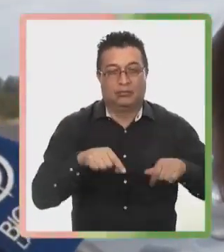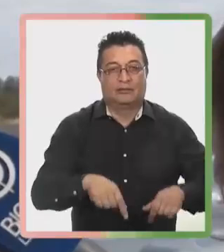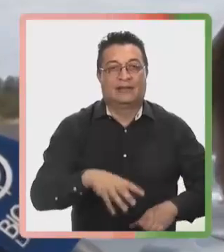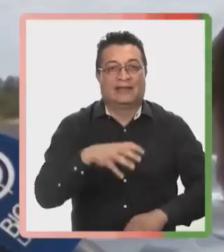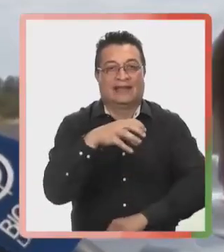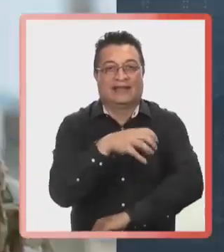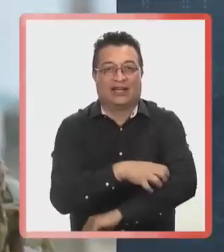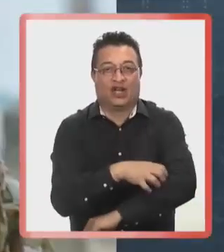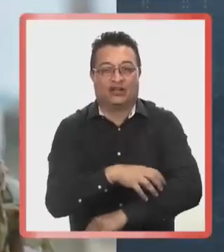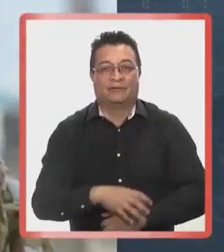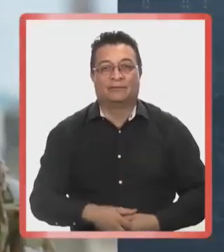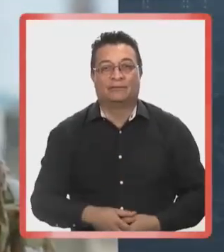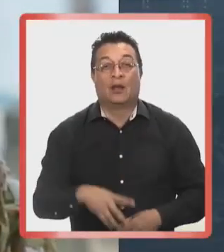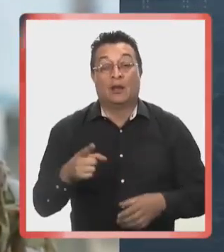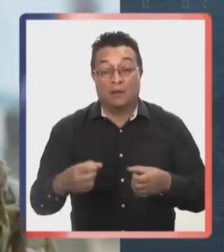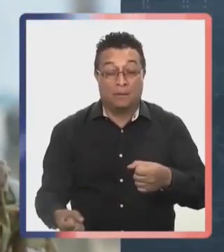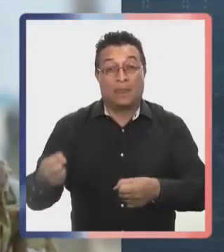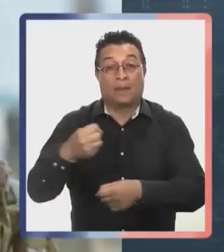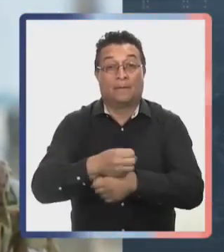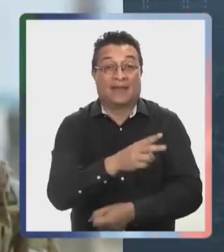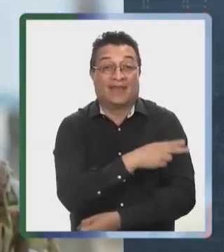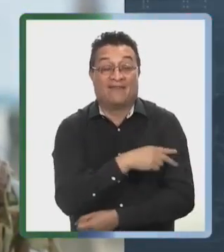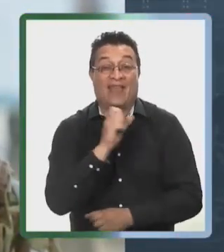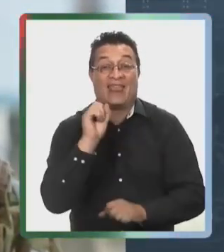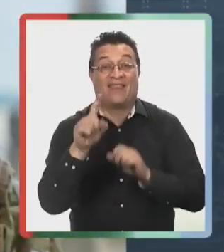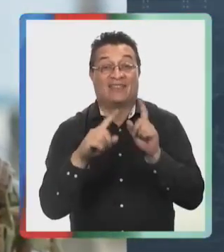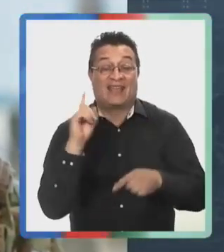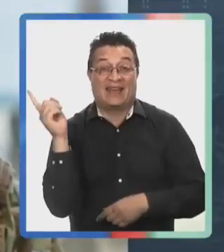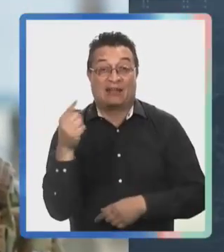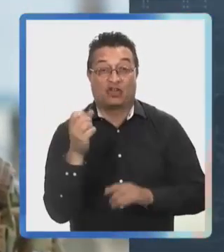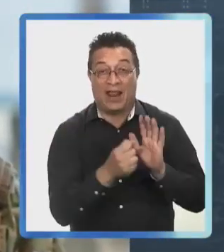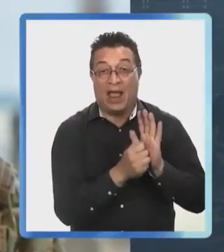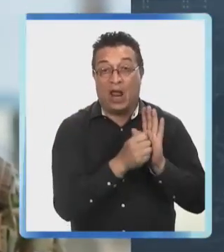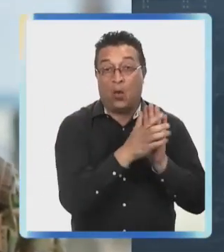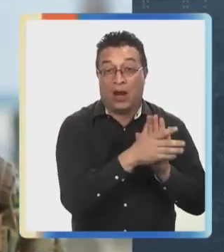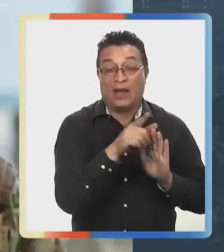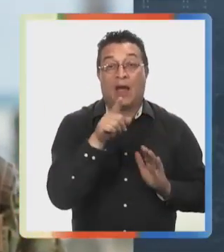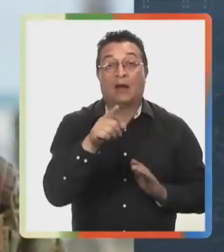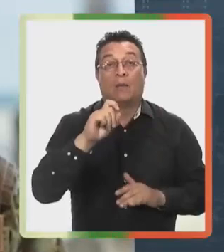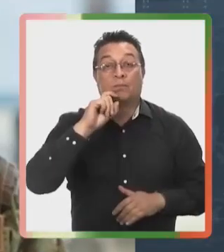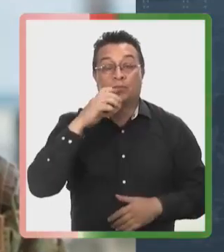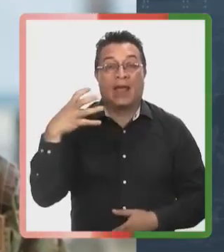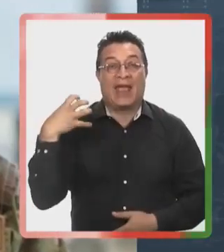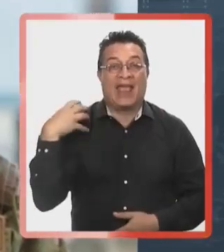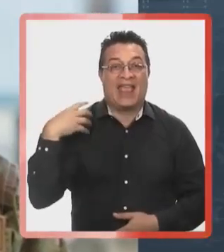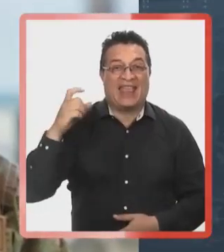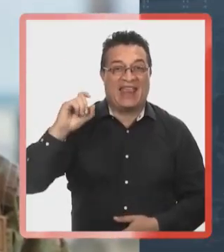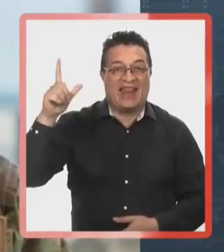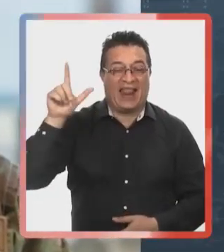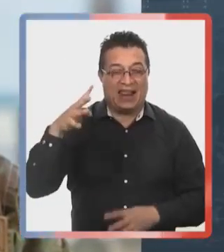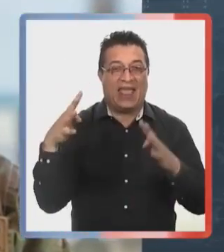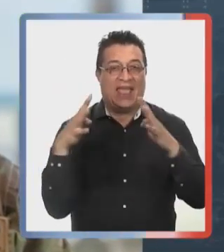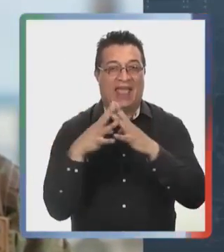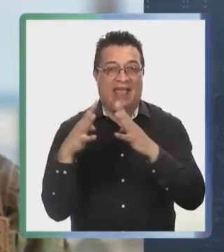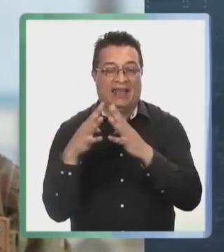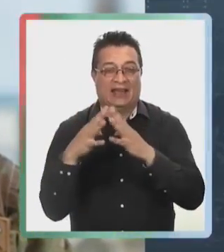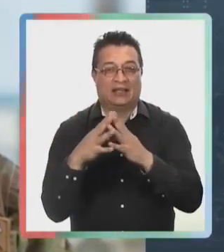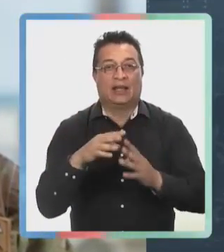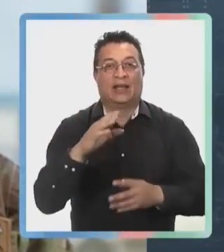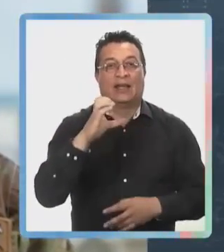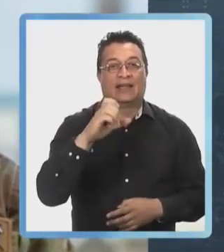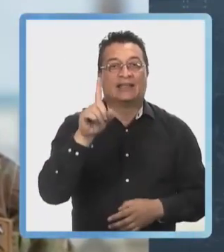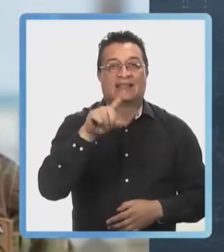más tiempo en la región. Quien asumirá la jefatura de la Defensa Nacional en la Araucanía será el general de brigada de